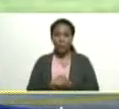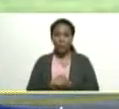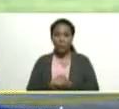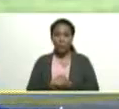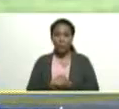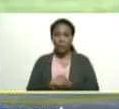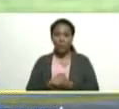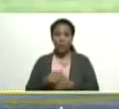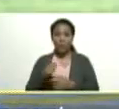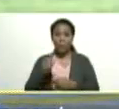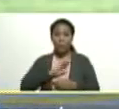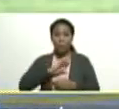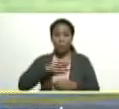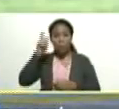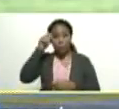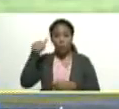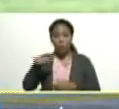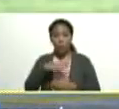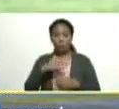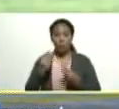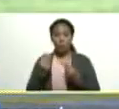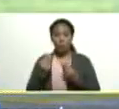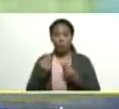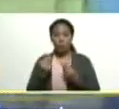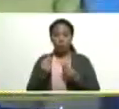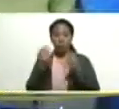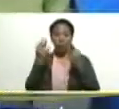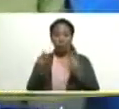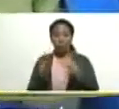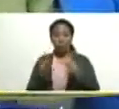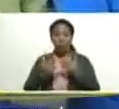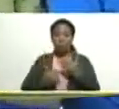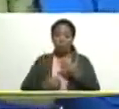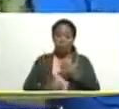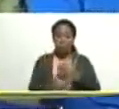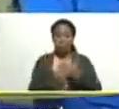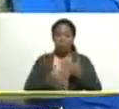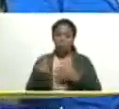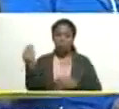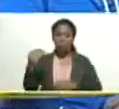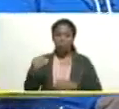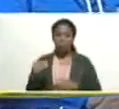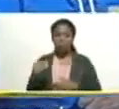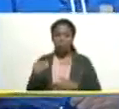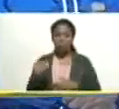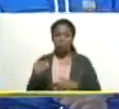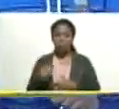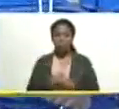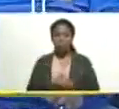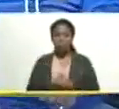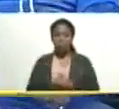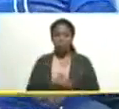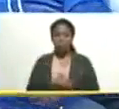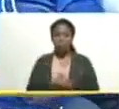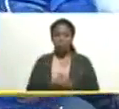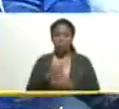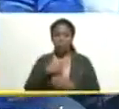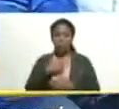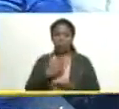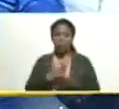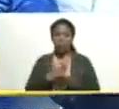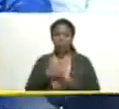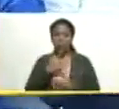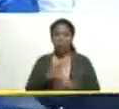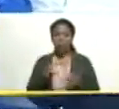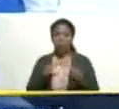para el pueblo. Precios justos, avanzar, avanzar. Y además, como siempre lo digo, en todas